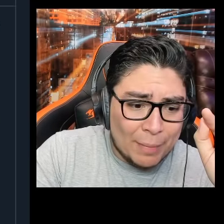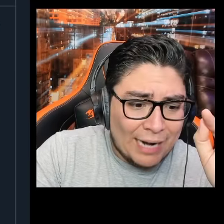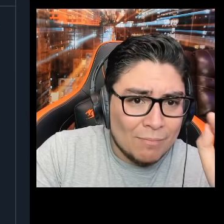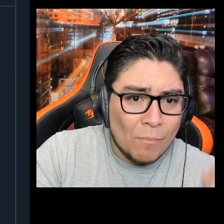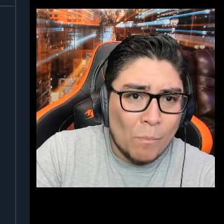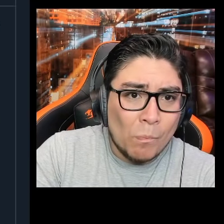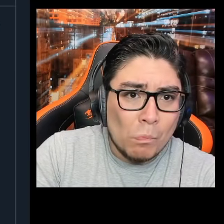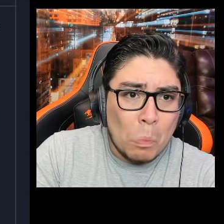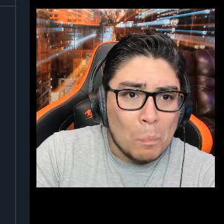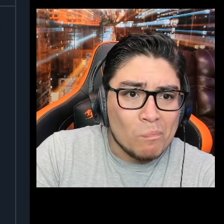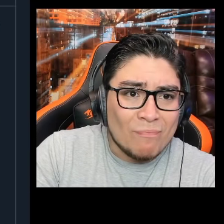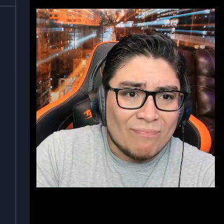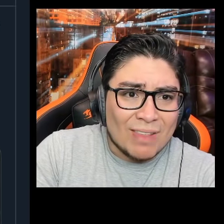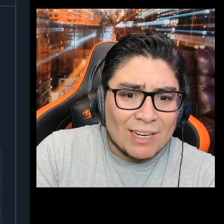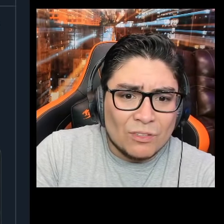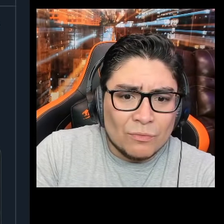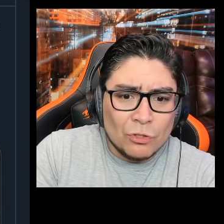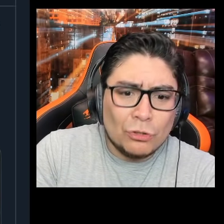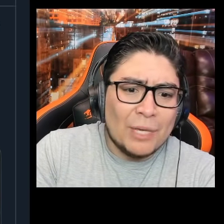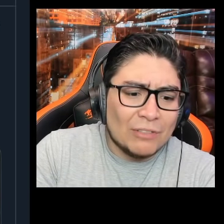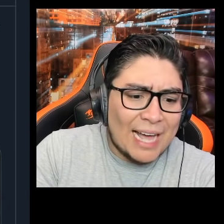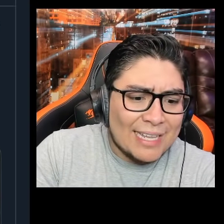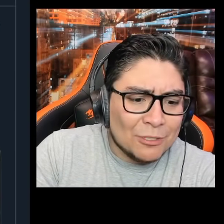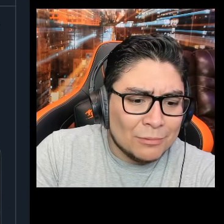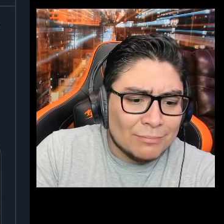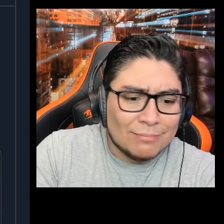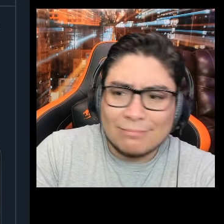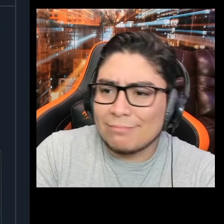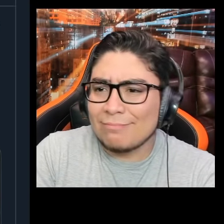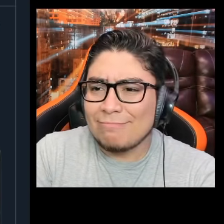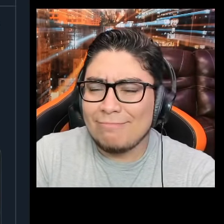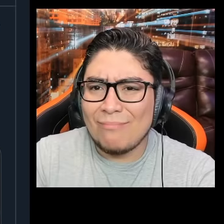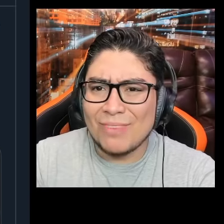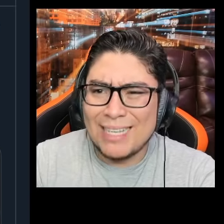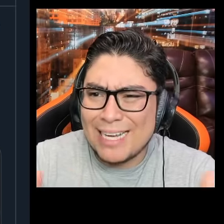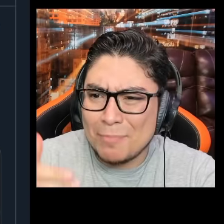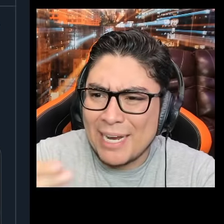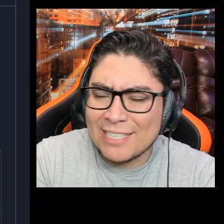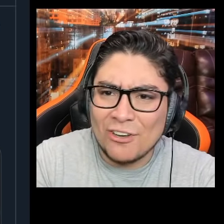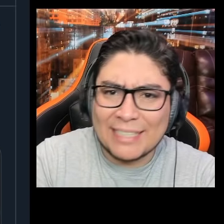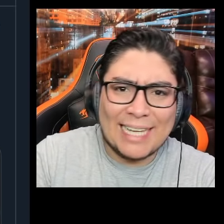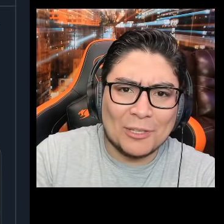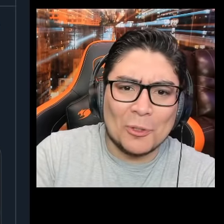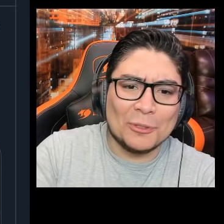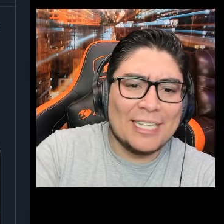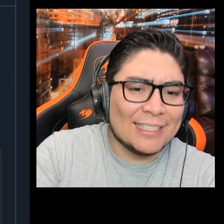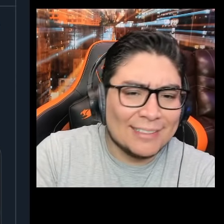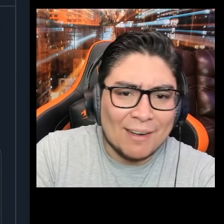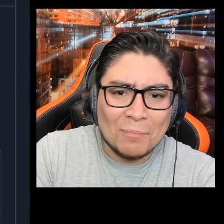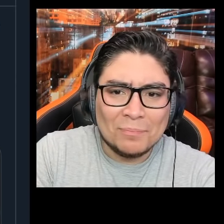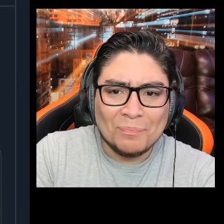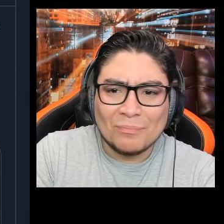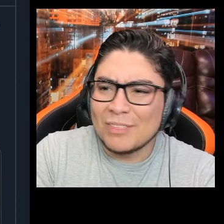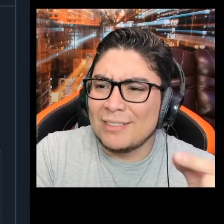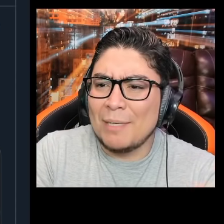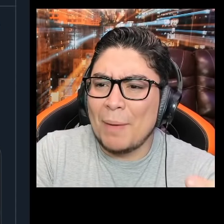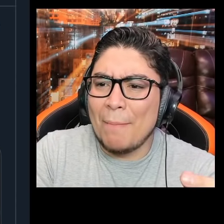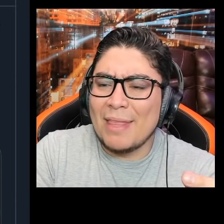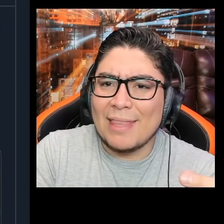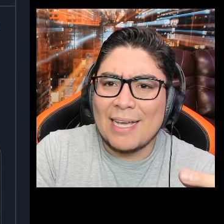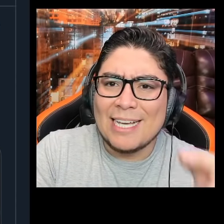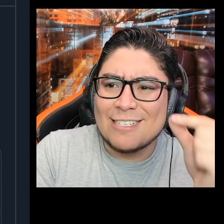acabo de nombrar no subieron nada de eso la explicación que se da todos los días